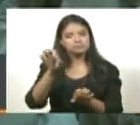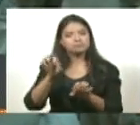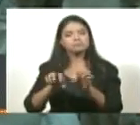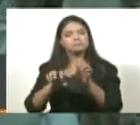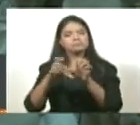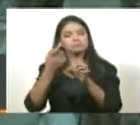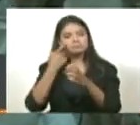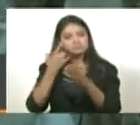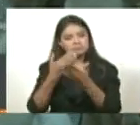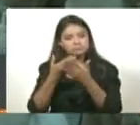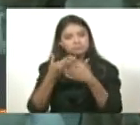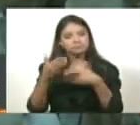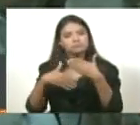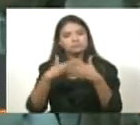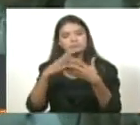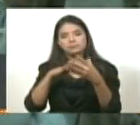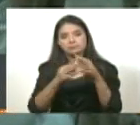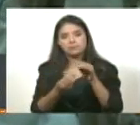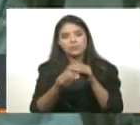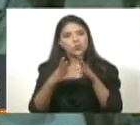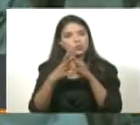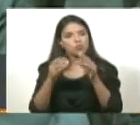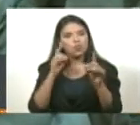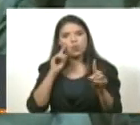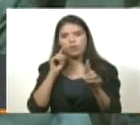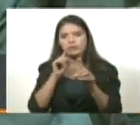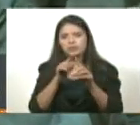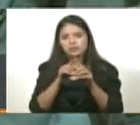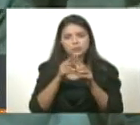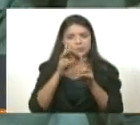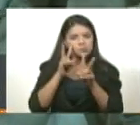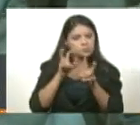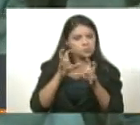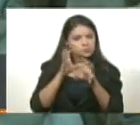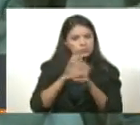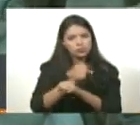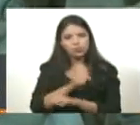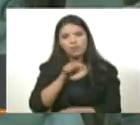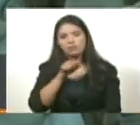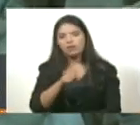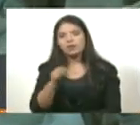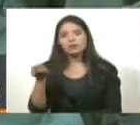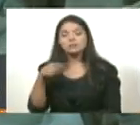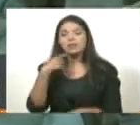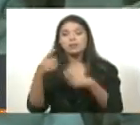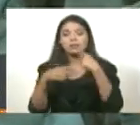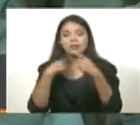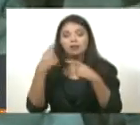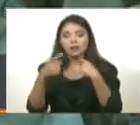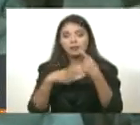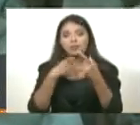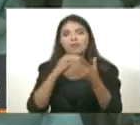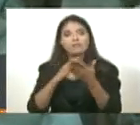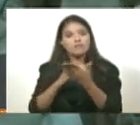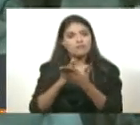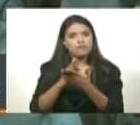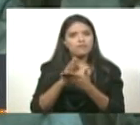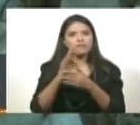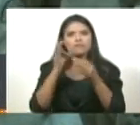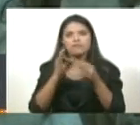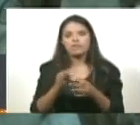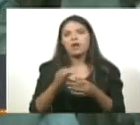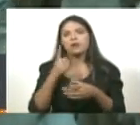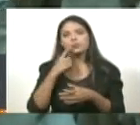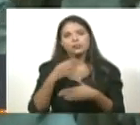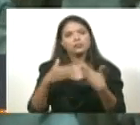analizará adecuadamente las intenciones oscuras de estas viles declaraciones y, fiel a las